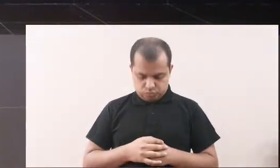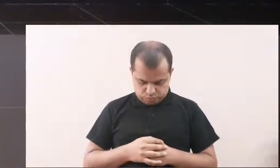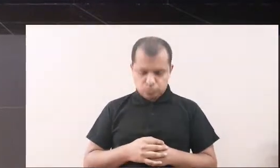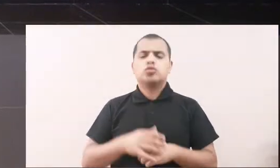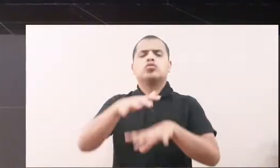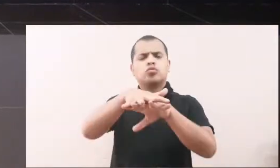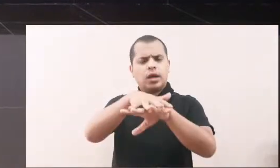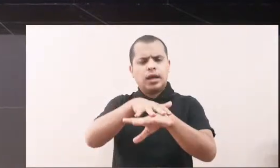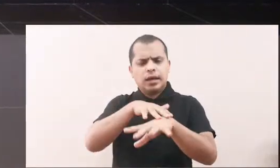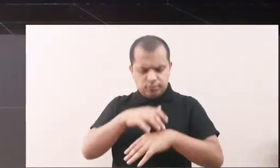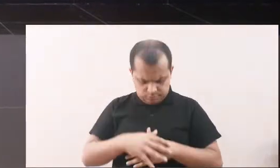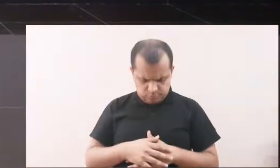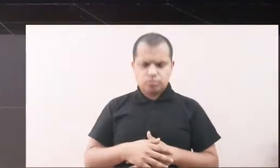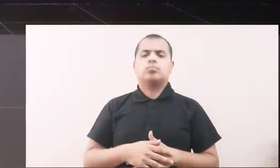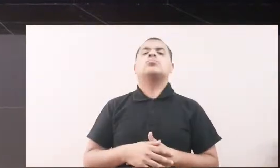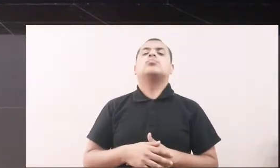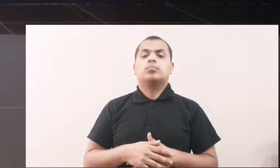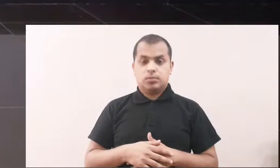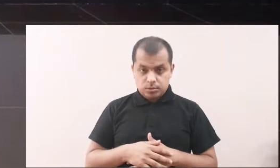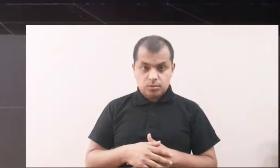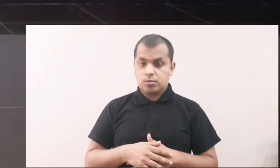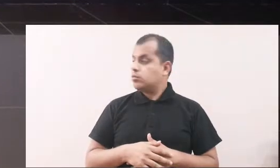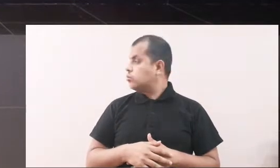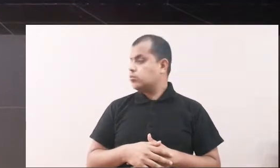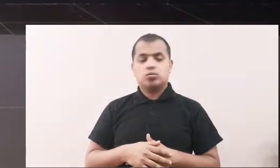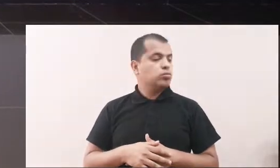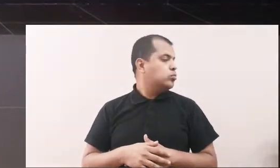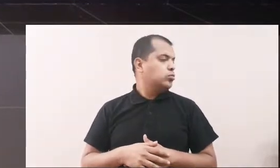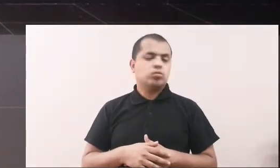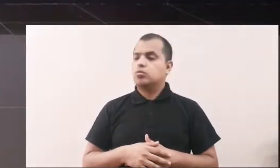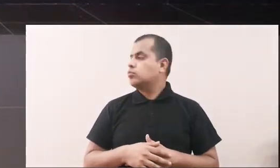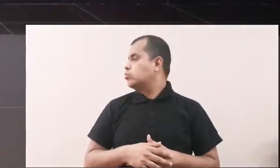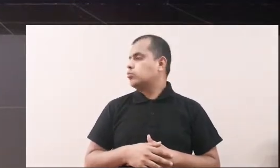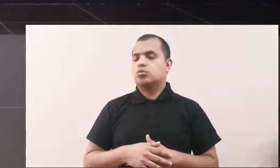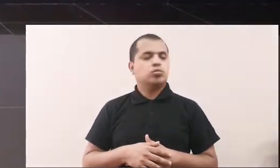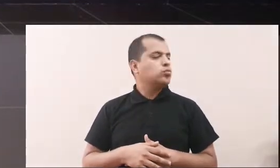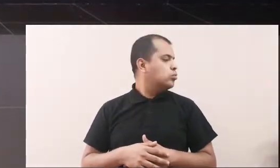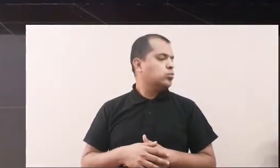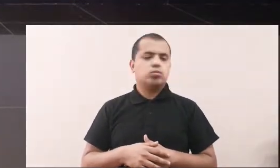movimientos suaves. Luego rotamos a la derecha y a la izquierda.